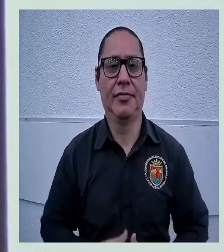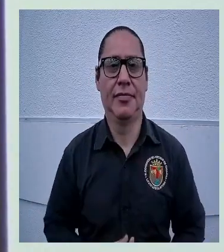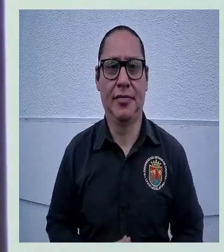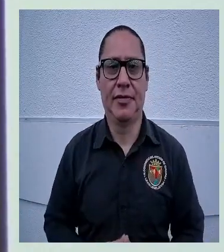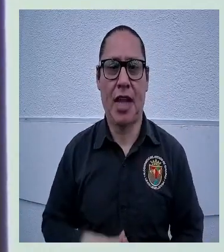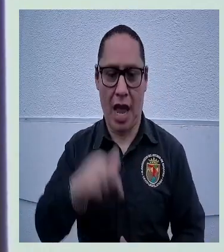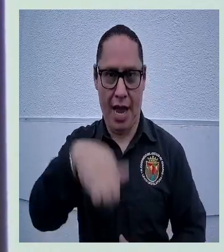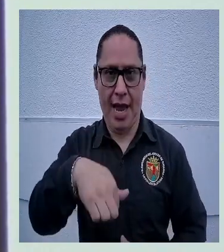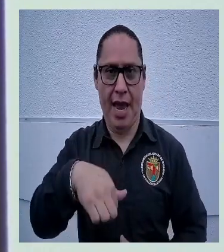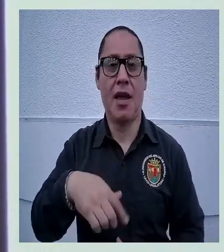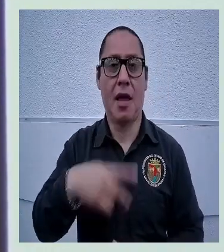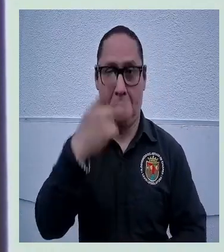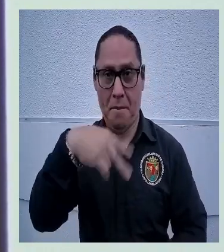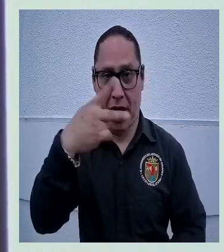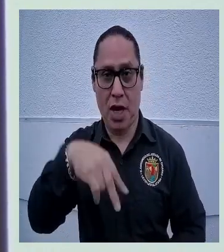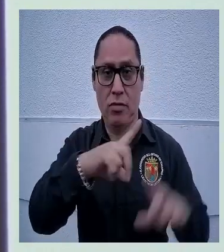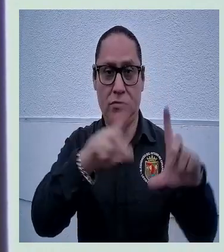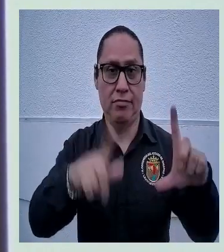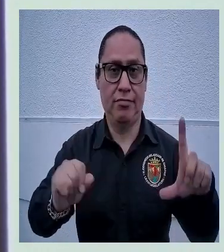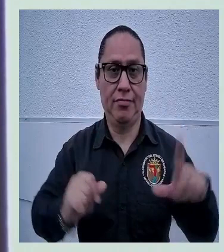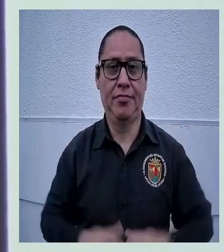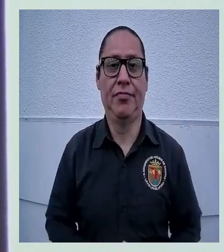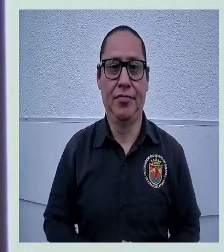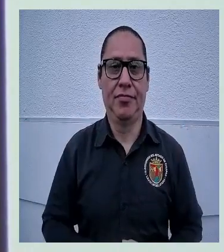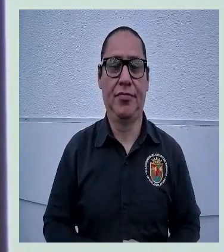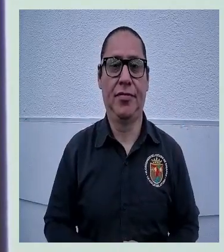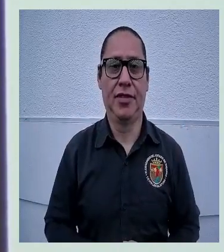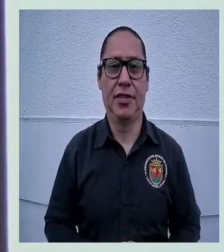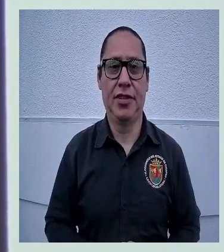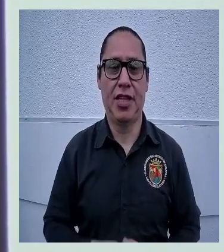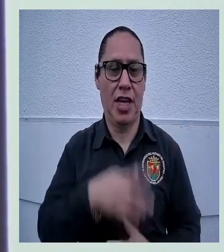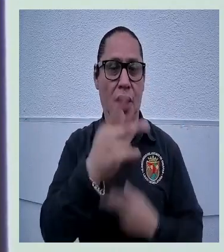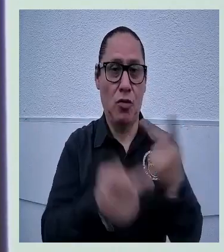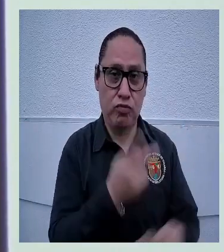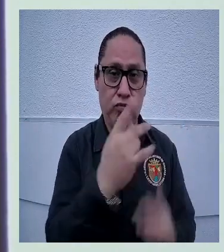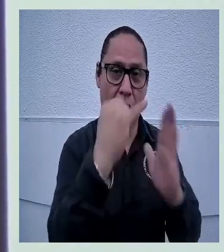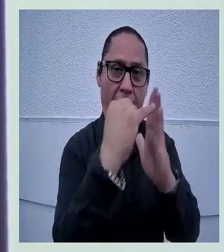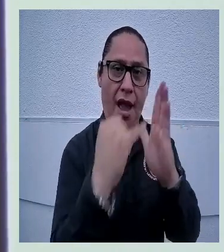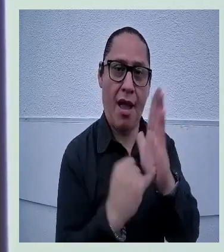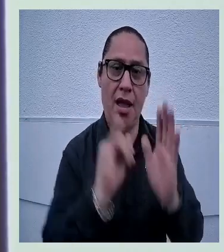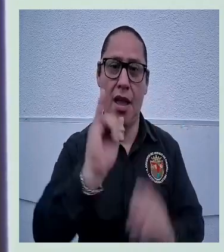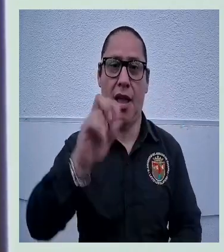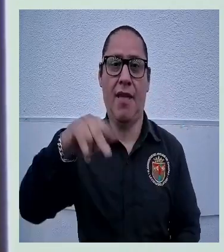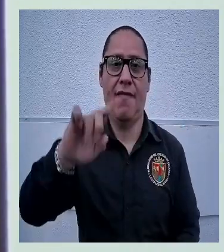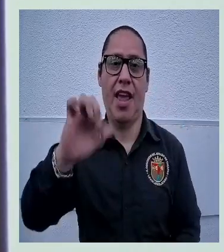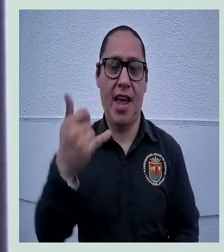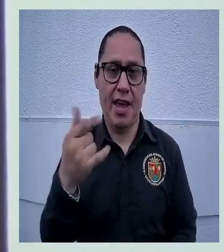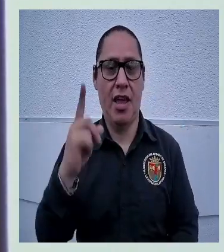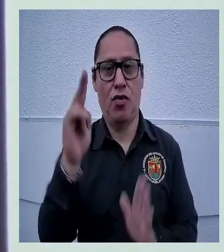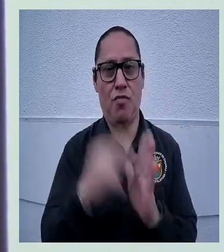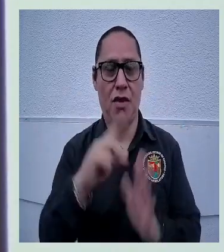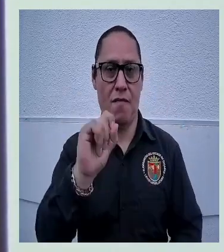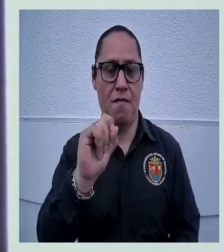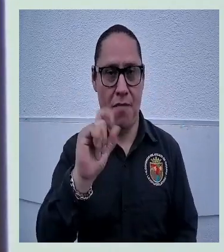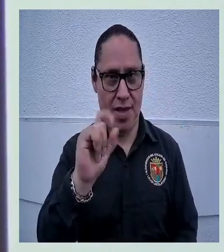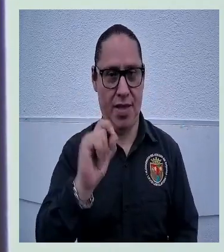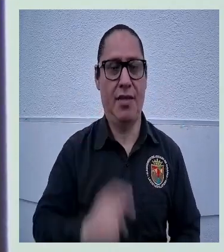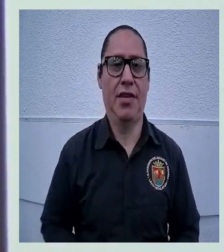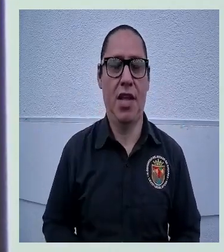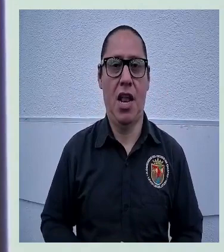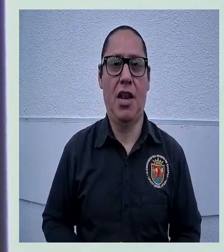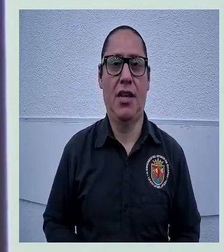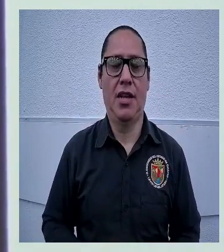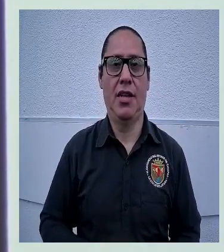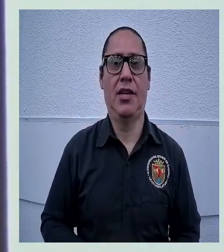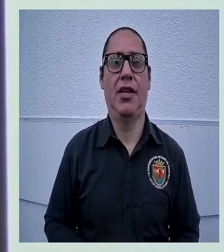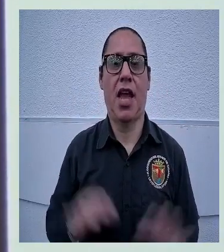en México de acuerdo con datos del censo de la población y vivienda 2020 del Instituto